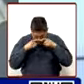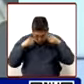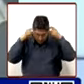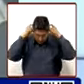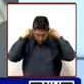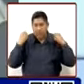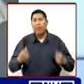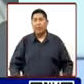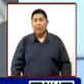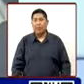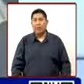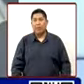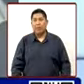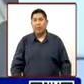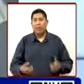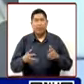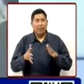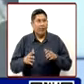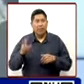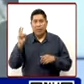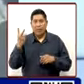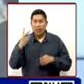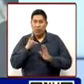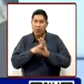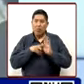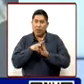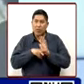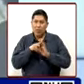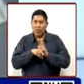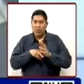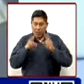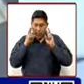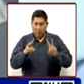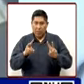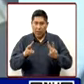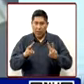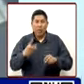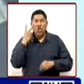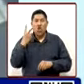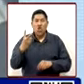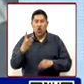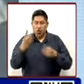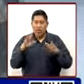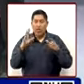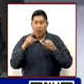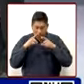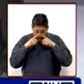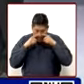barbijos. Exacto. Este ahí sería el segundo video que le presentamos para que se dé cuenta. Dos ya tienen barbijo.